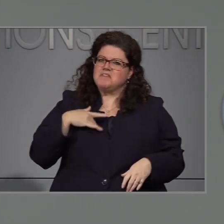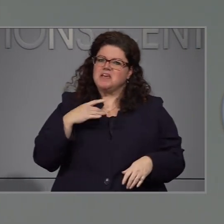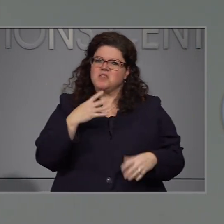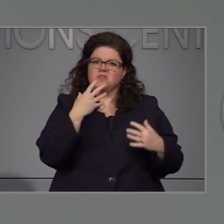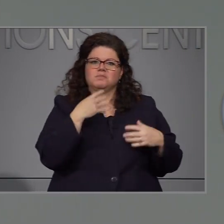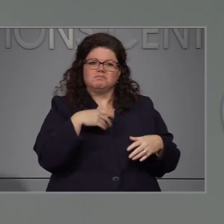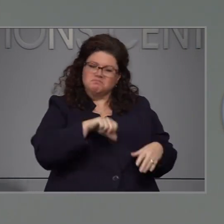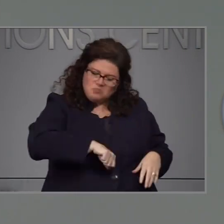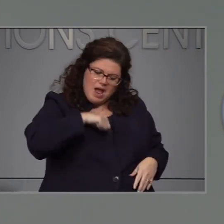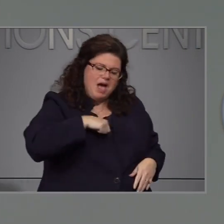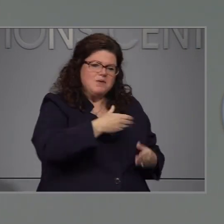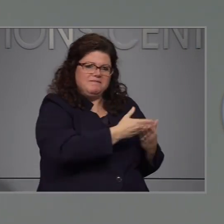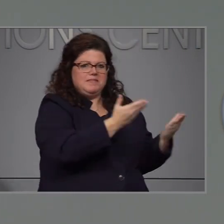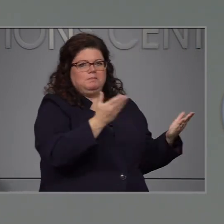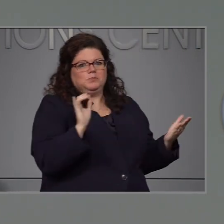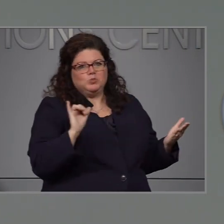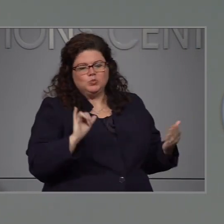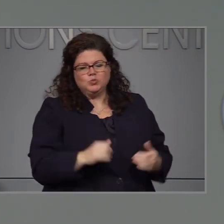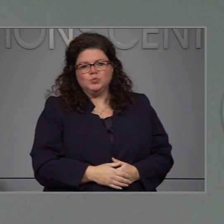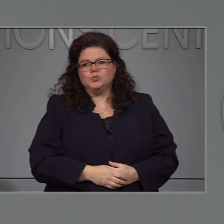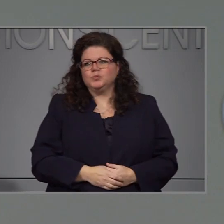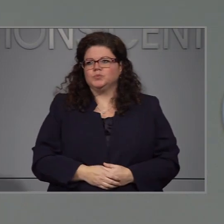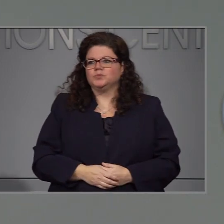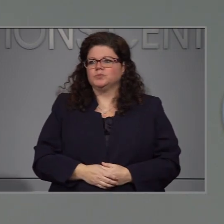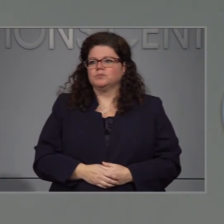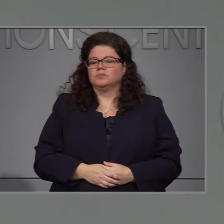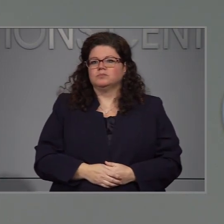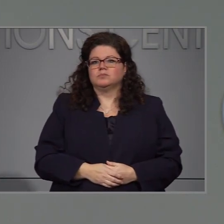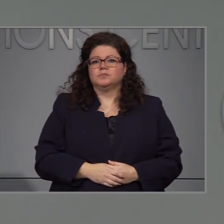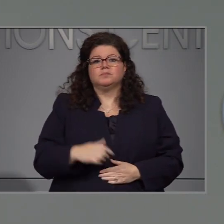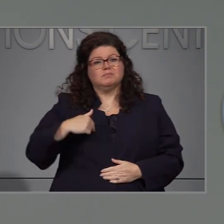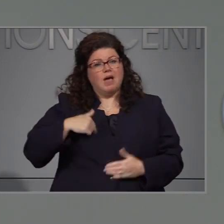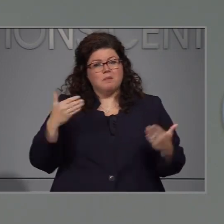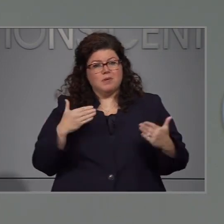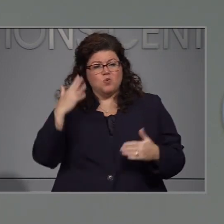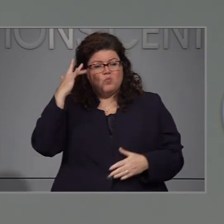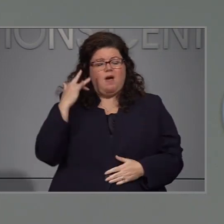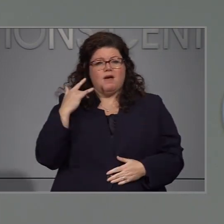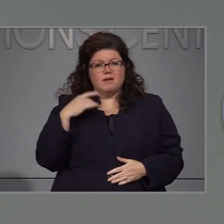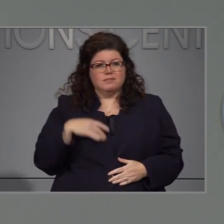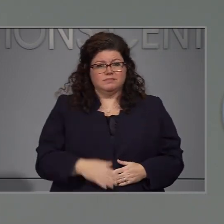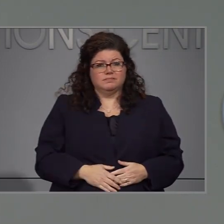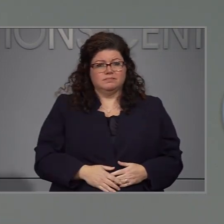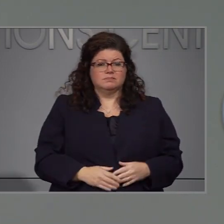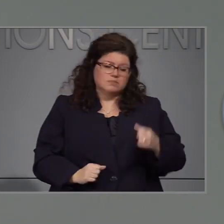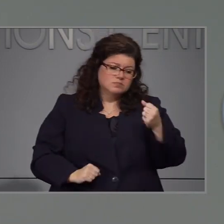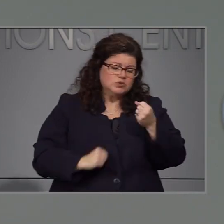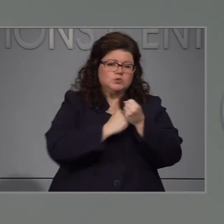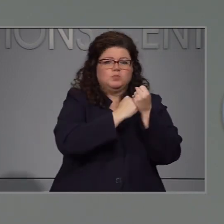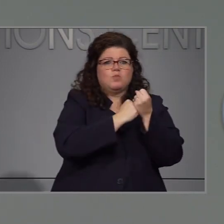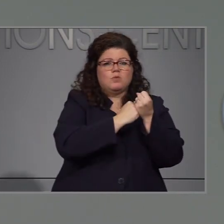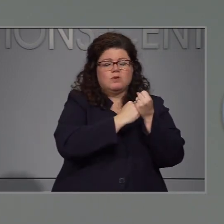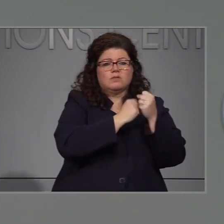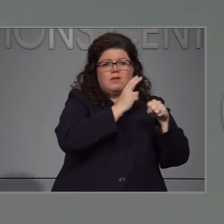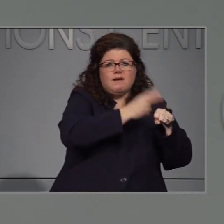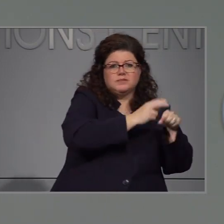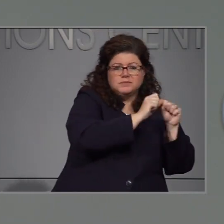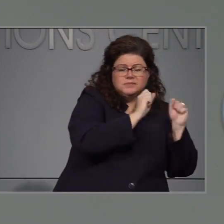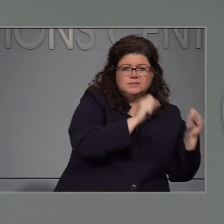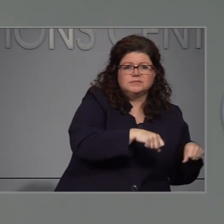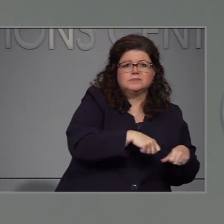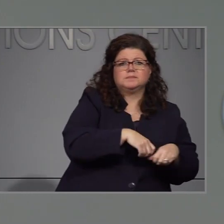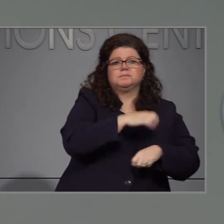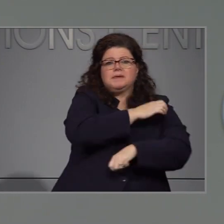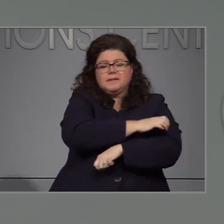daría mucho orgullo decir que son sus vecinos y amigos. Estoy aquí de parte de ellos. Lo que nos están pidiendo